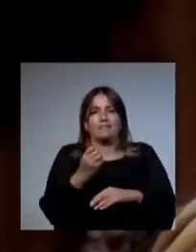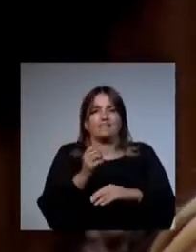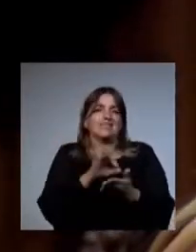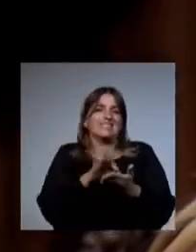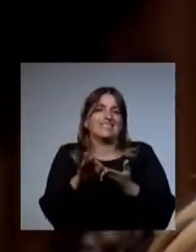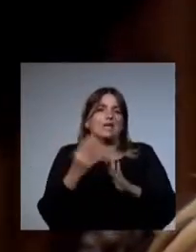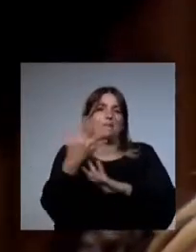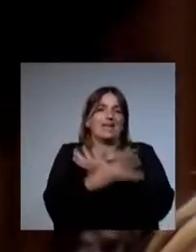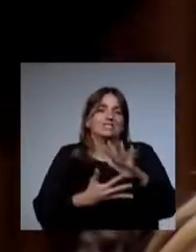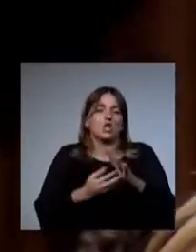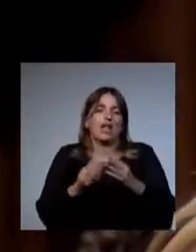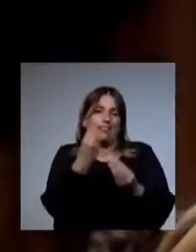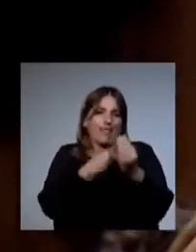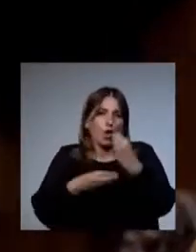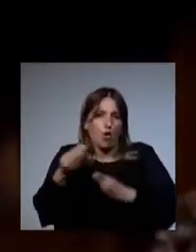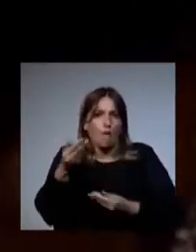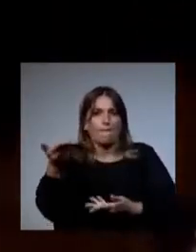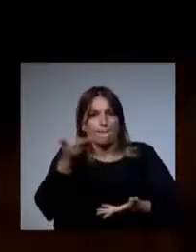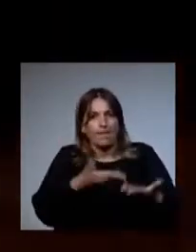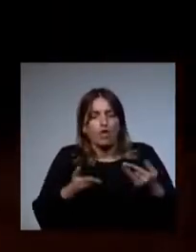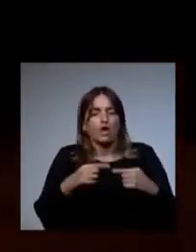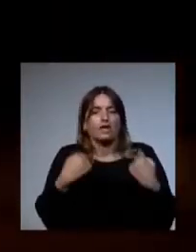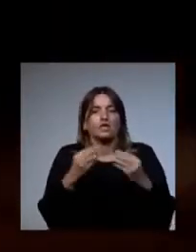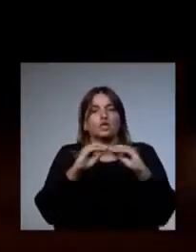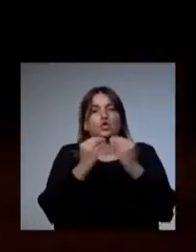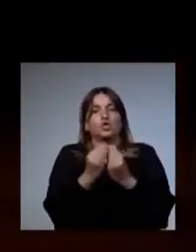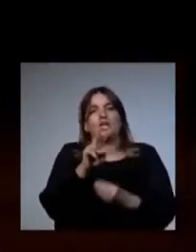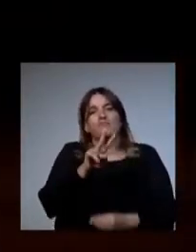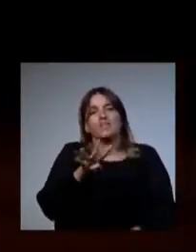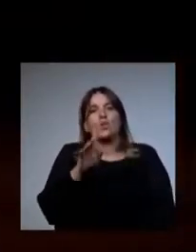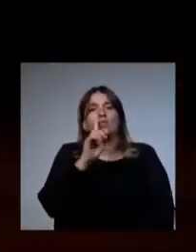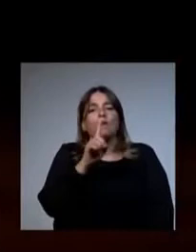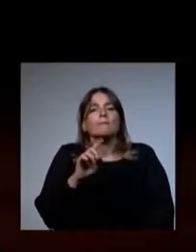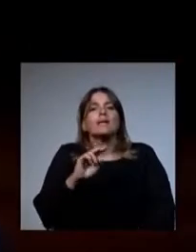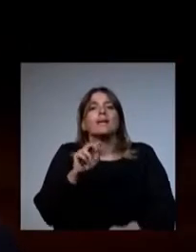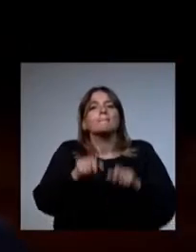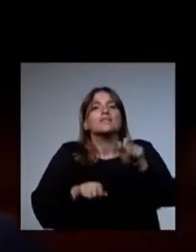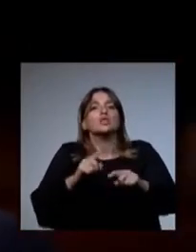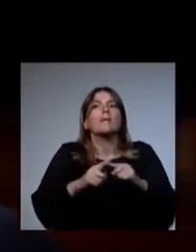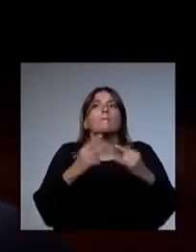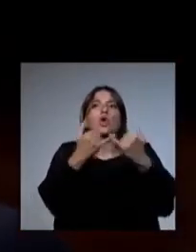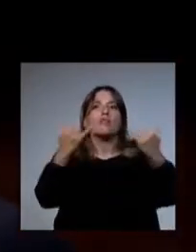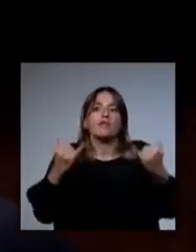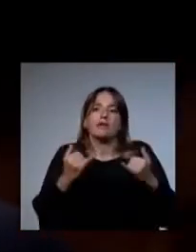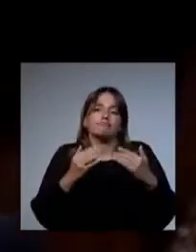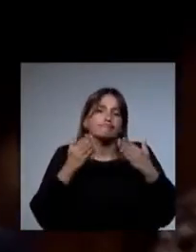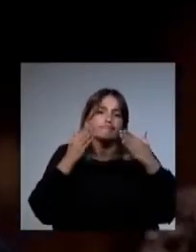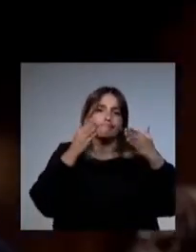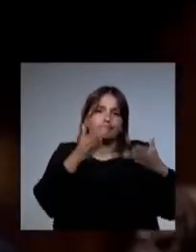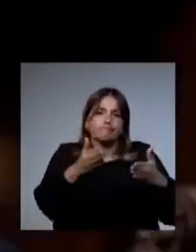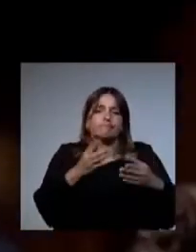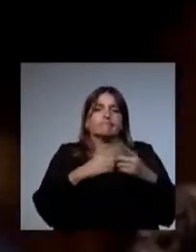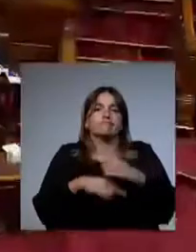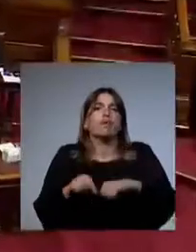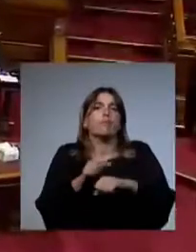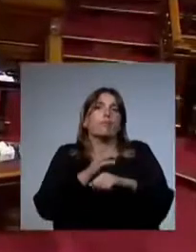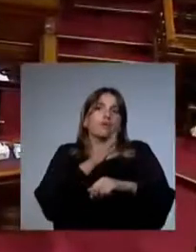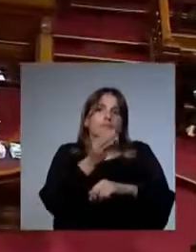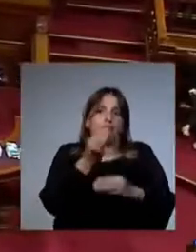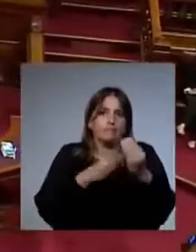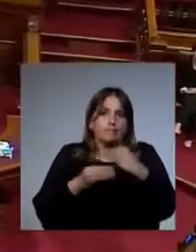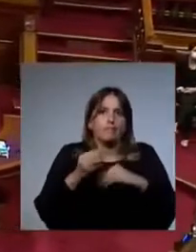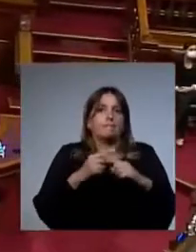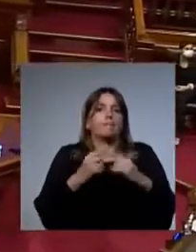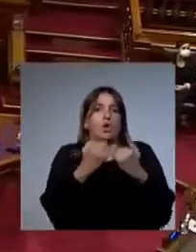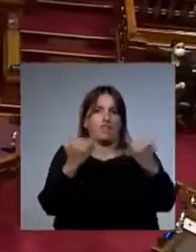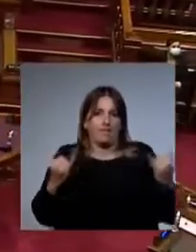Nacional de Comedores. 24.000 uruguayos por día fueron atendidos en este programa.